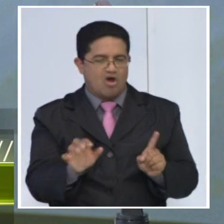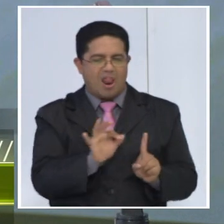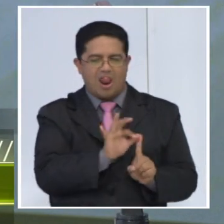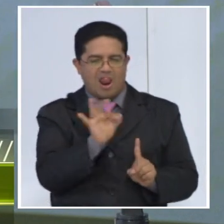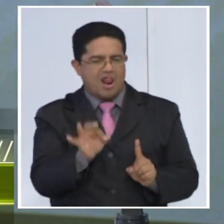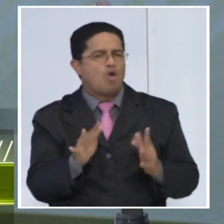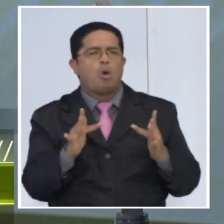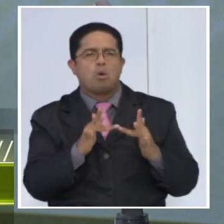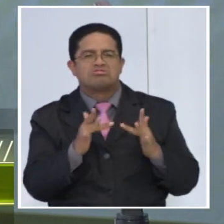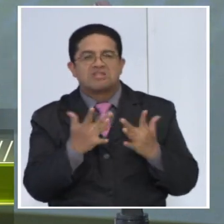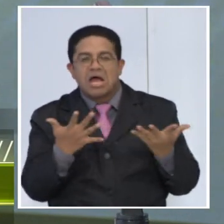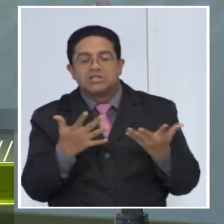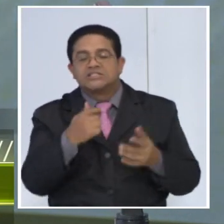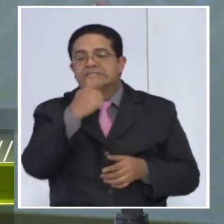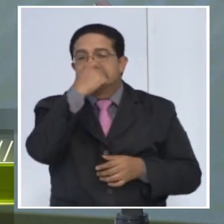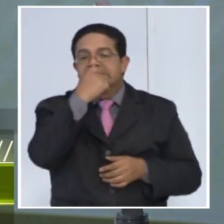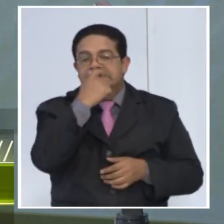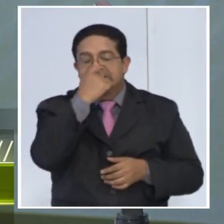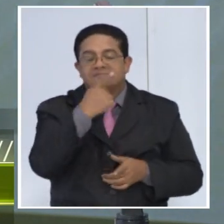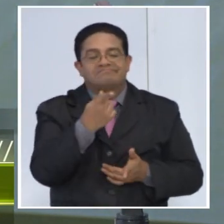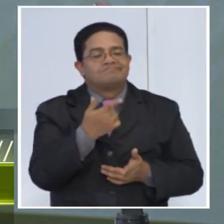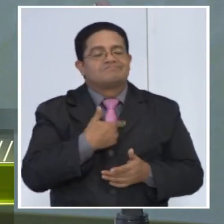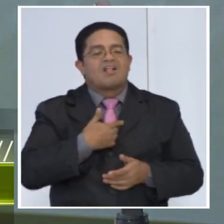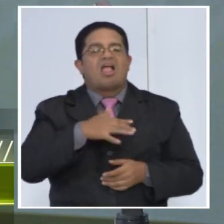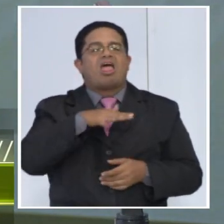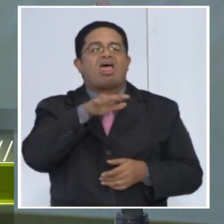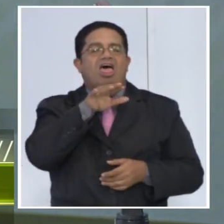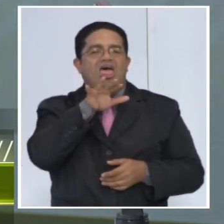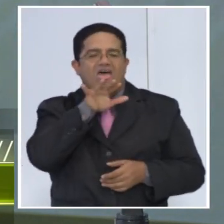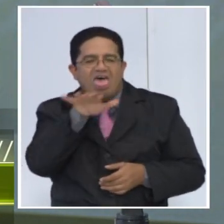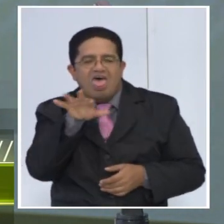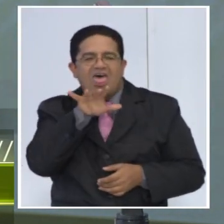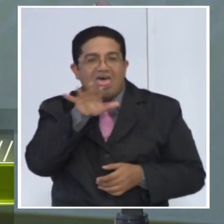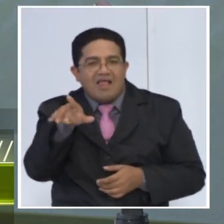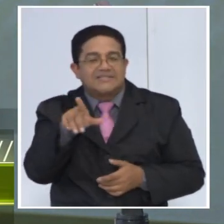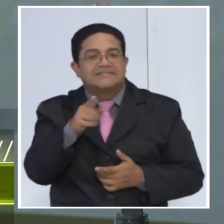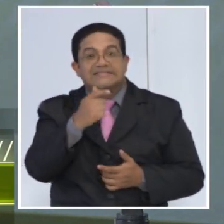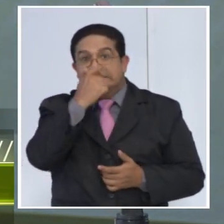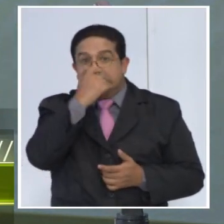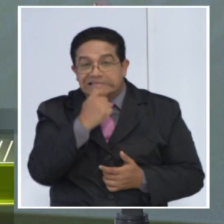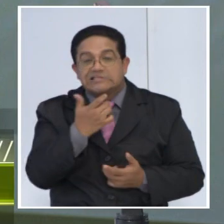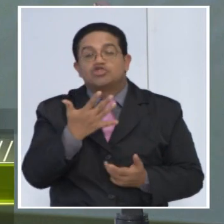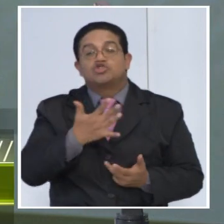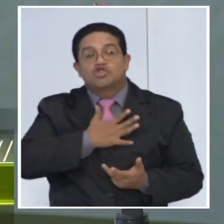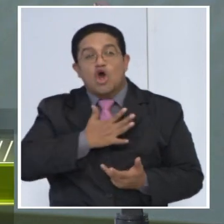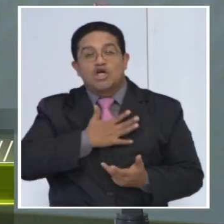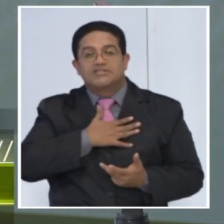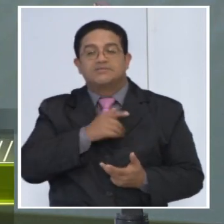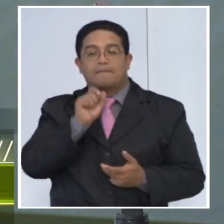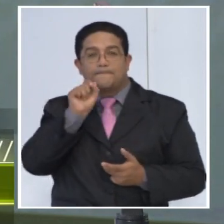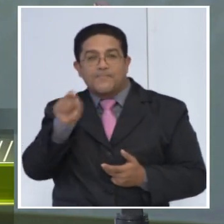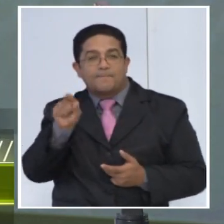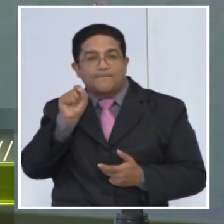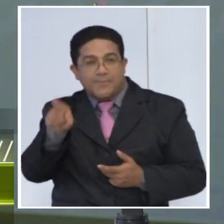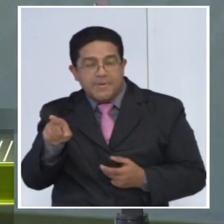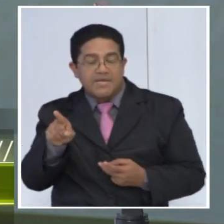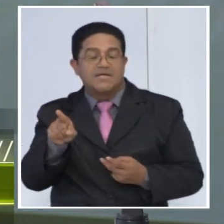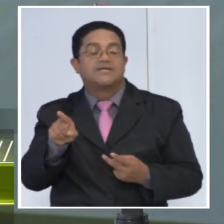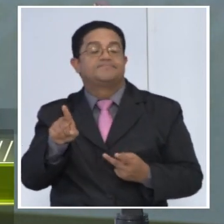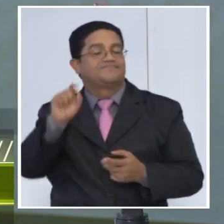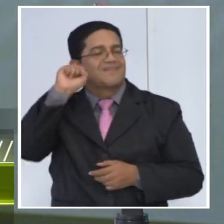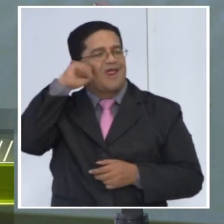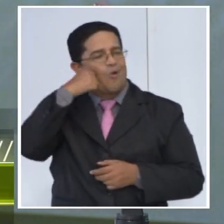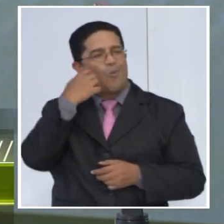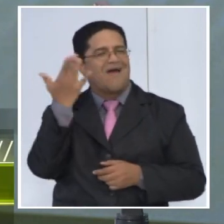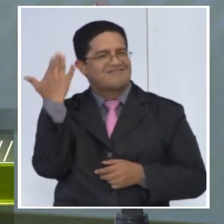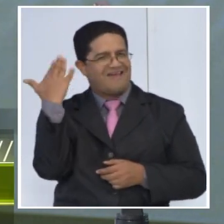contacto con secreción respiratoria, al toser, hablar, estornudar, ¿sí? Sin embargo, recuerden que al